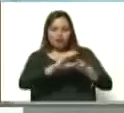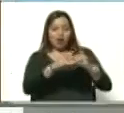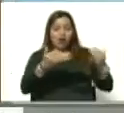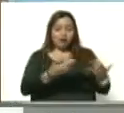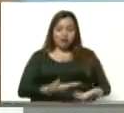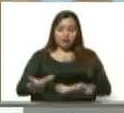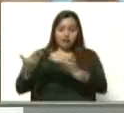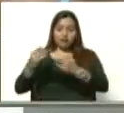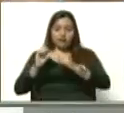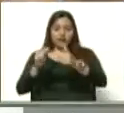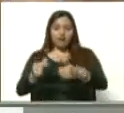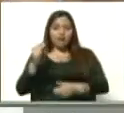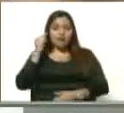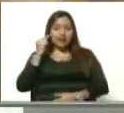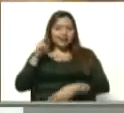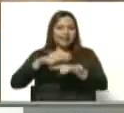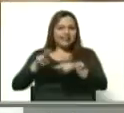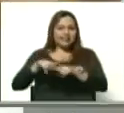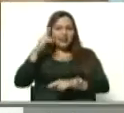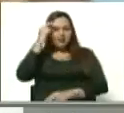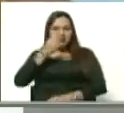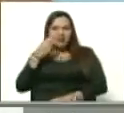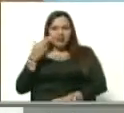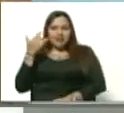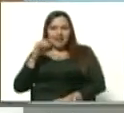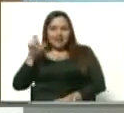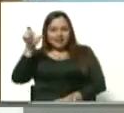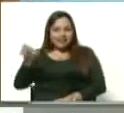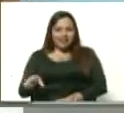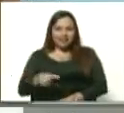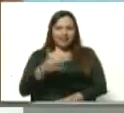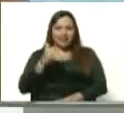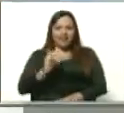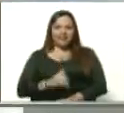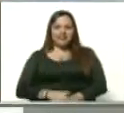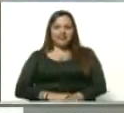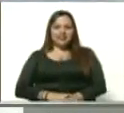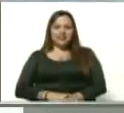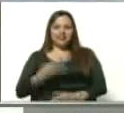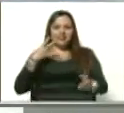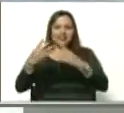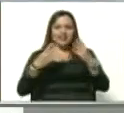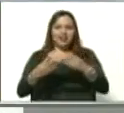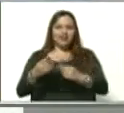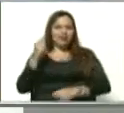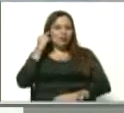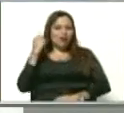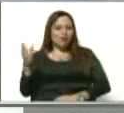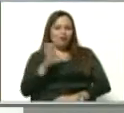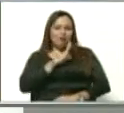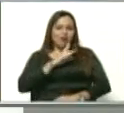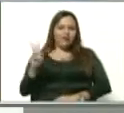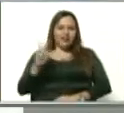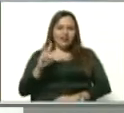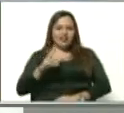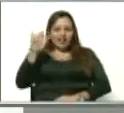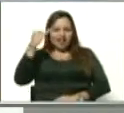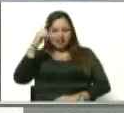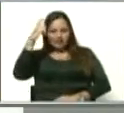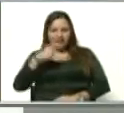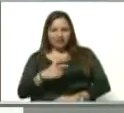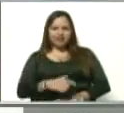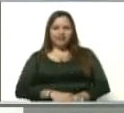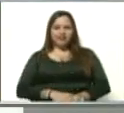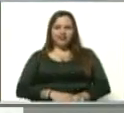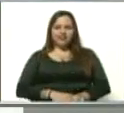está? Además que Ariana, miren esta niña qué bella es. Es la imagen de nuestro festival. Mira, esta es una mujer venezolana carta cabal. ¿Cómo estás, Ariana? Gracias